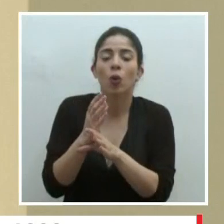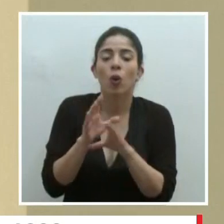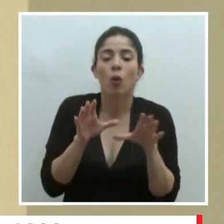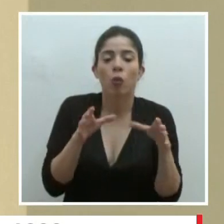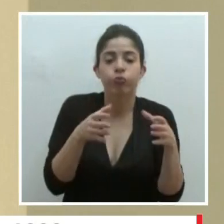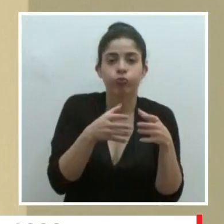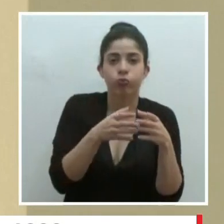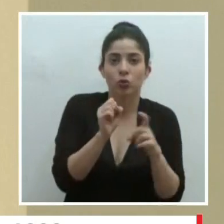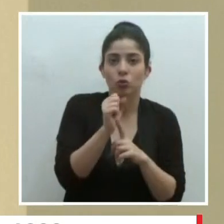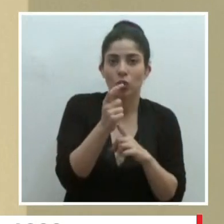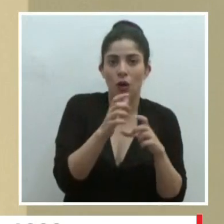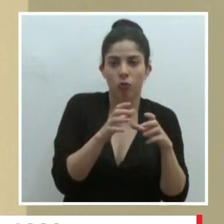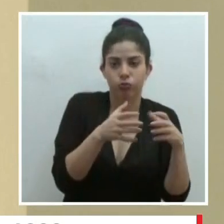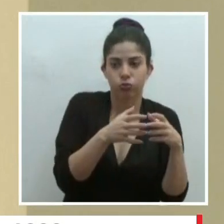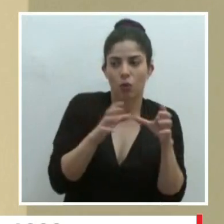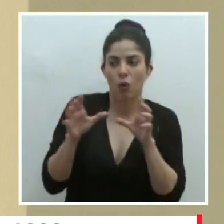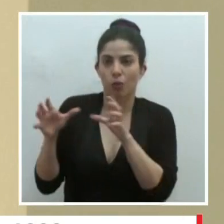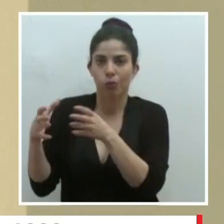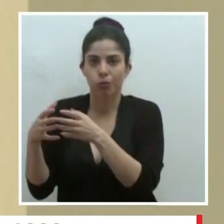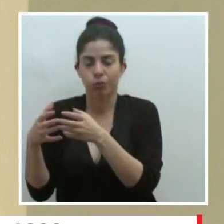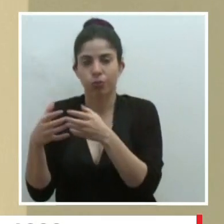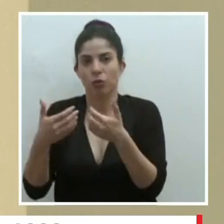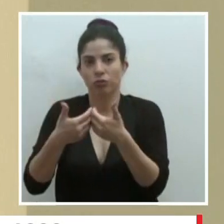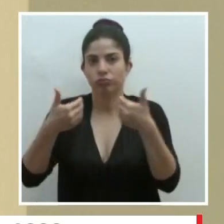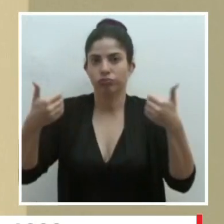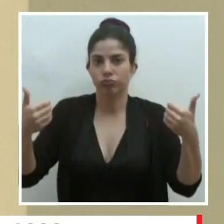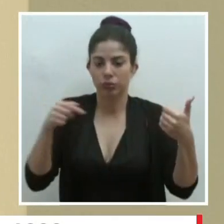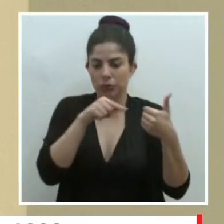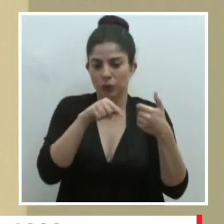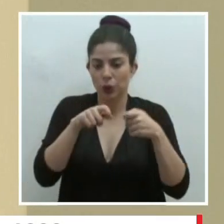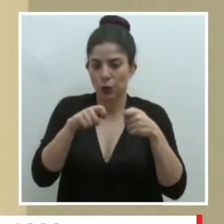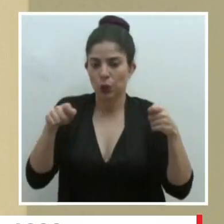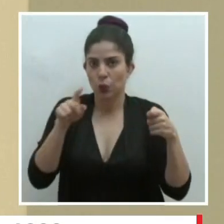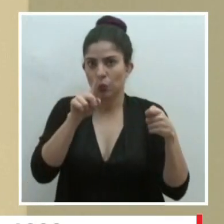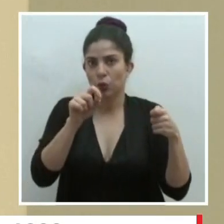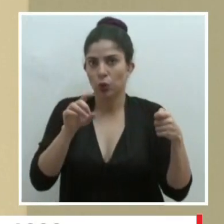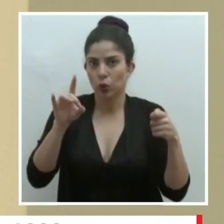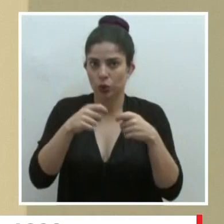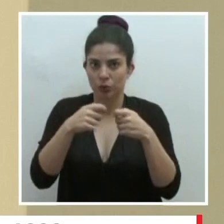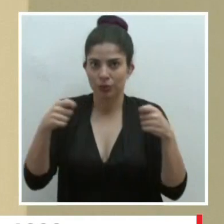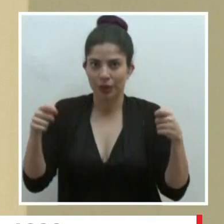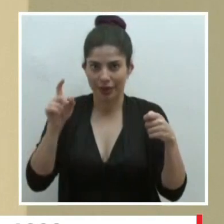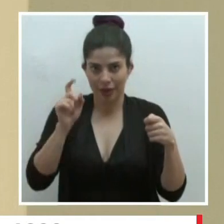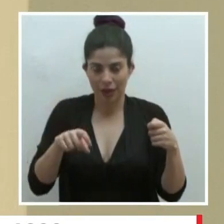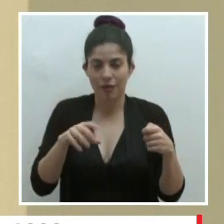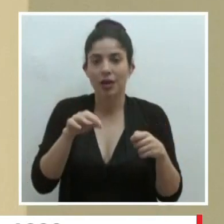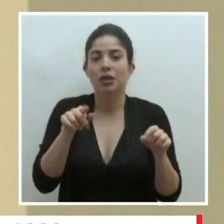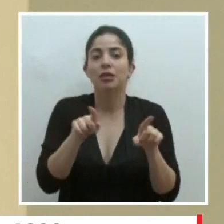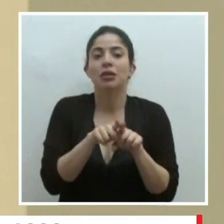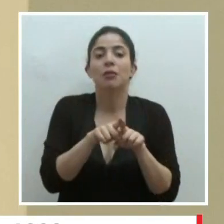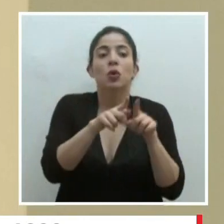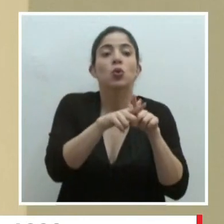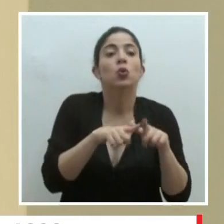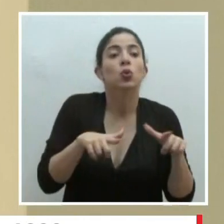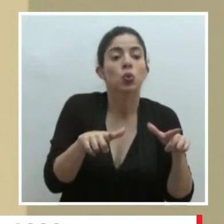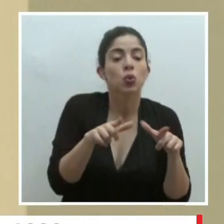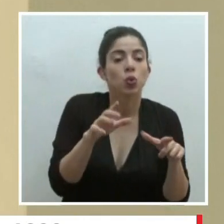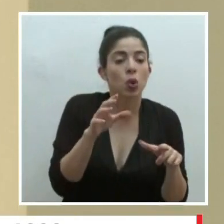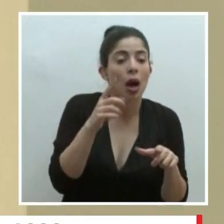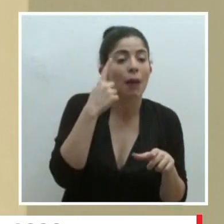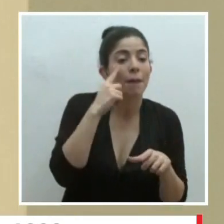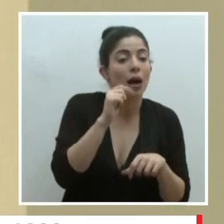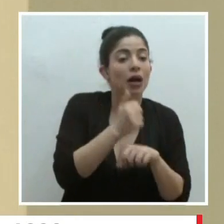social y justamente que se respeten los 1.8 metros entre burbujas sociales, o bien los espacios que sí se determinen para